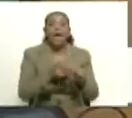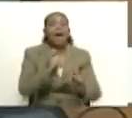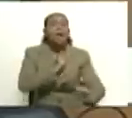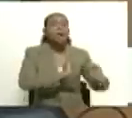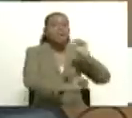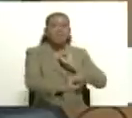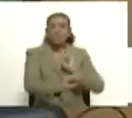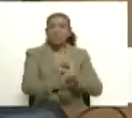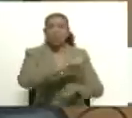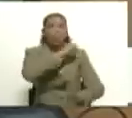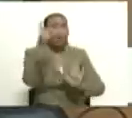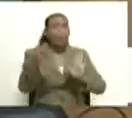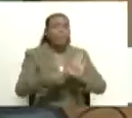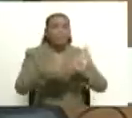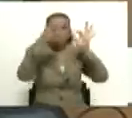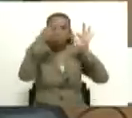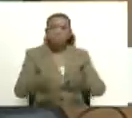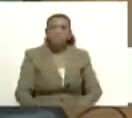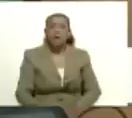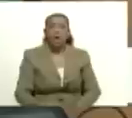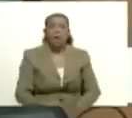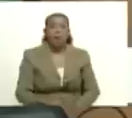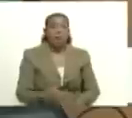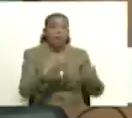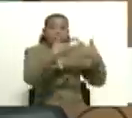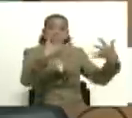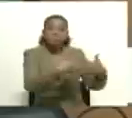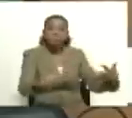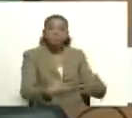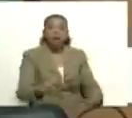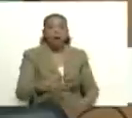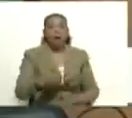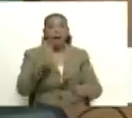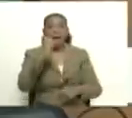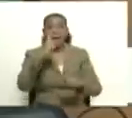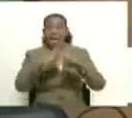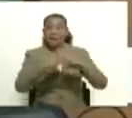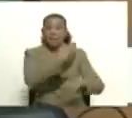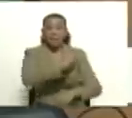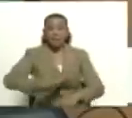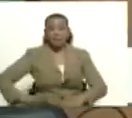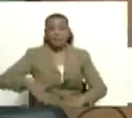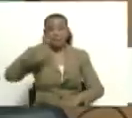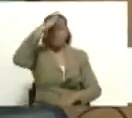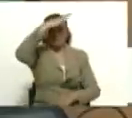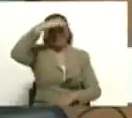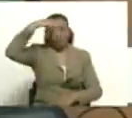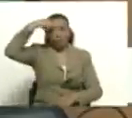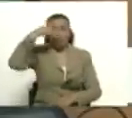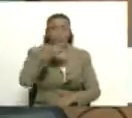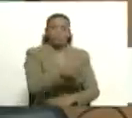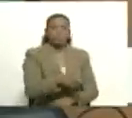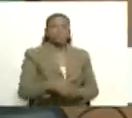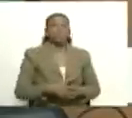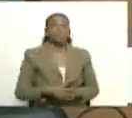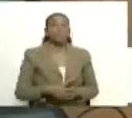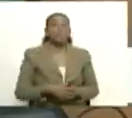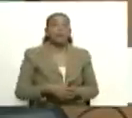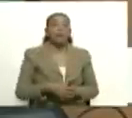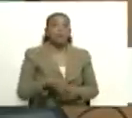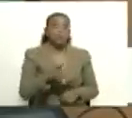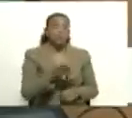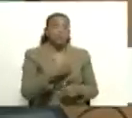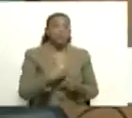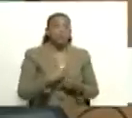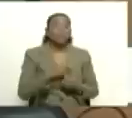rechazar de manera categórica las declaraciones emitidas por parte del expresidente de los Estados Unidos de América,